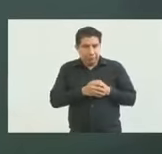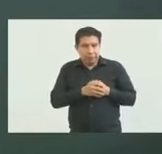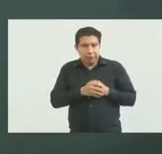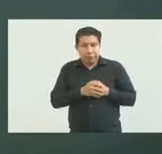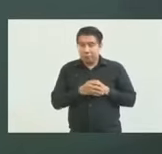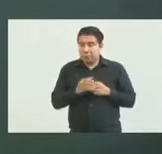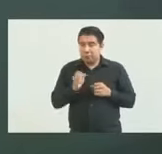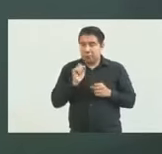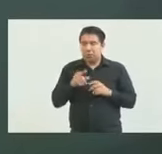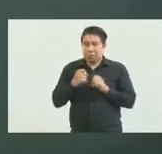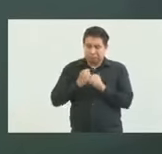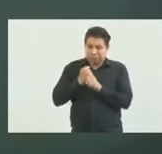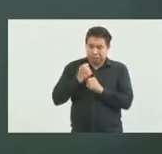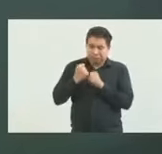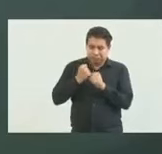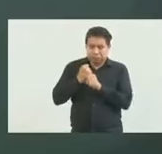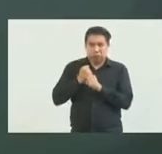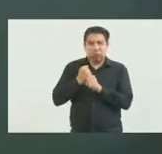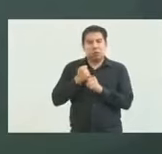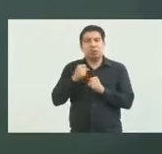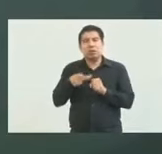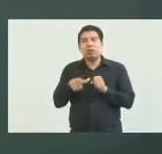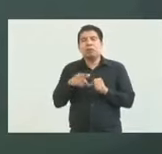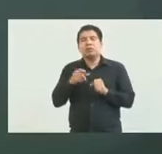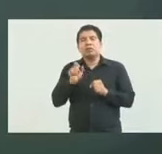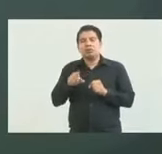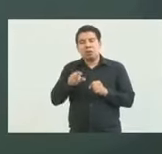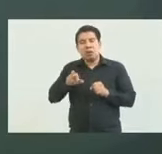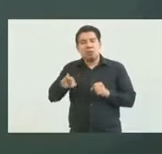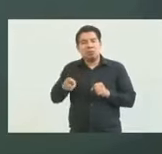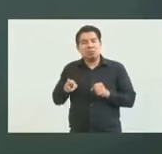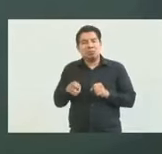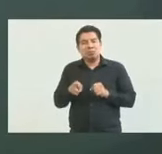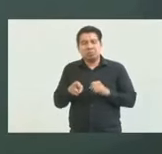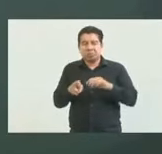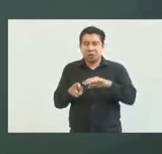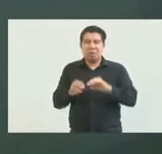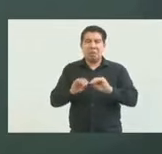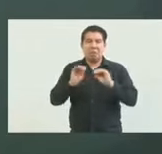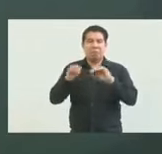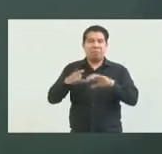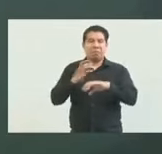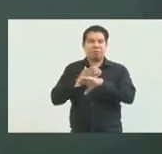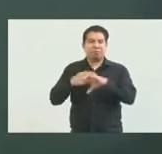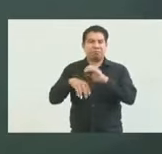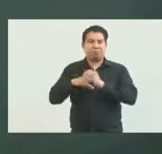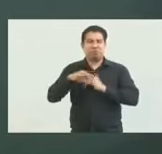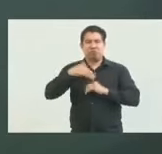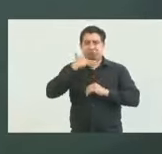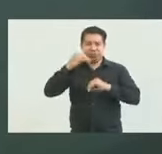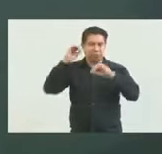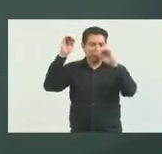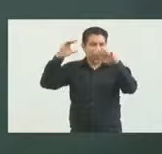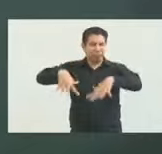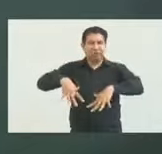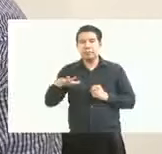Se llevaban años sin desasolvar los ríos de